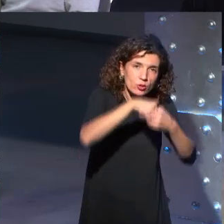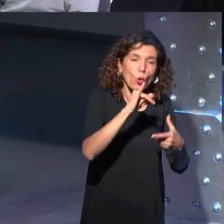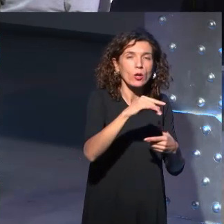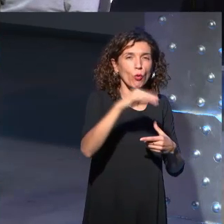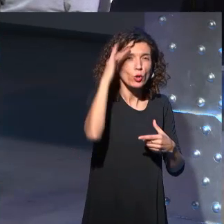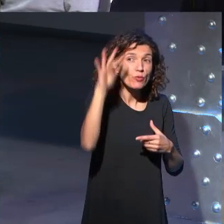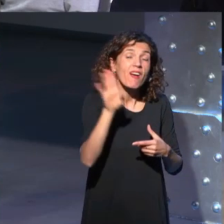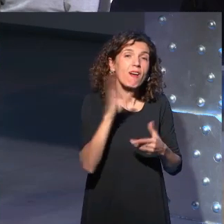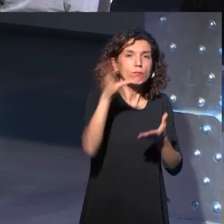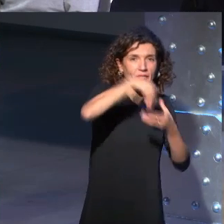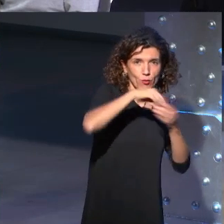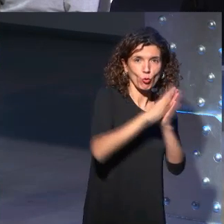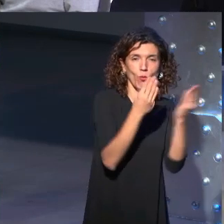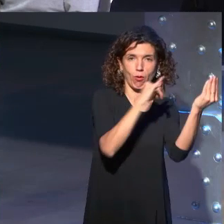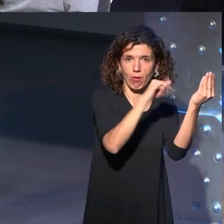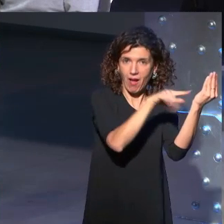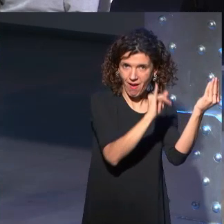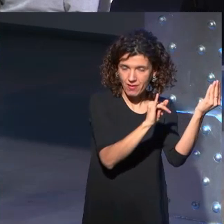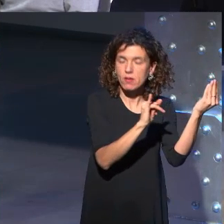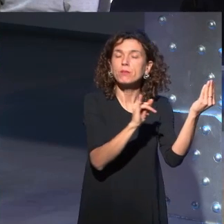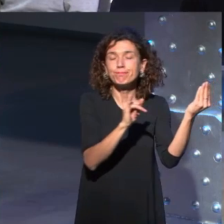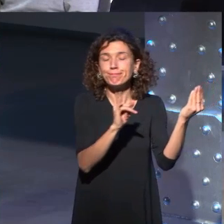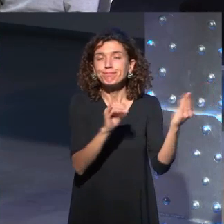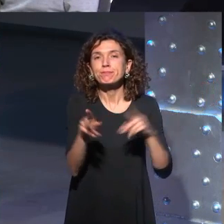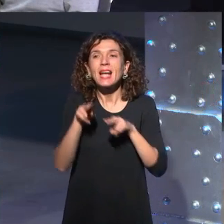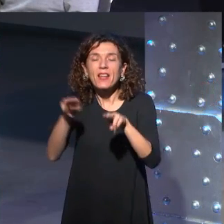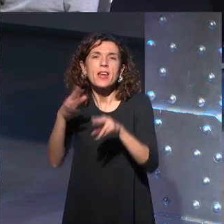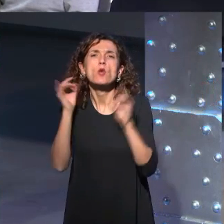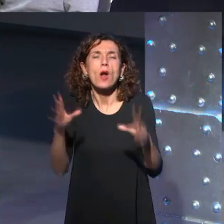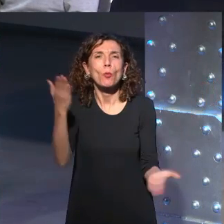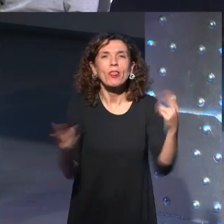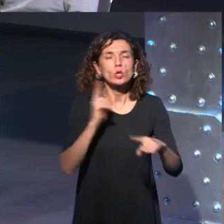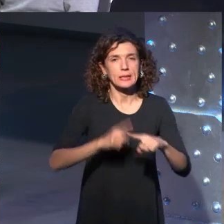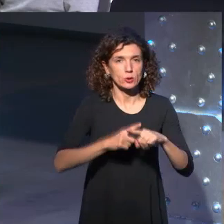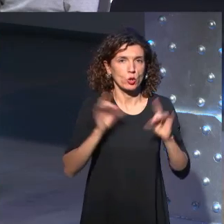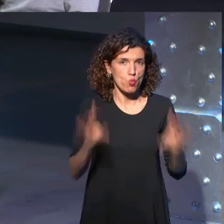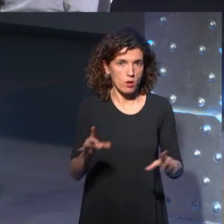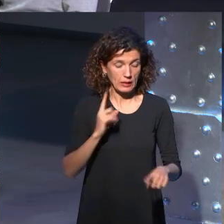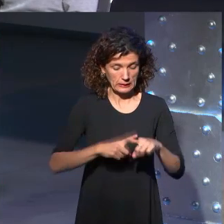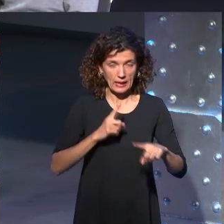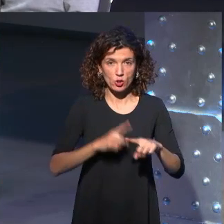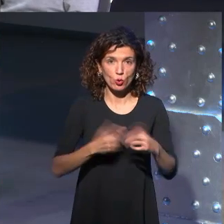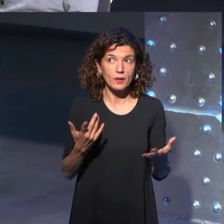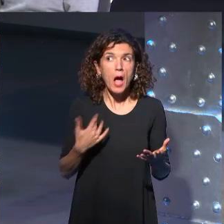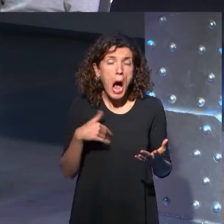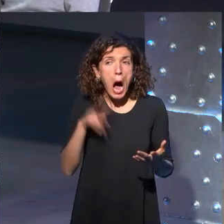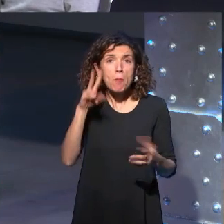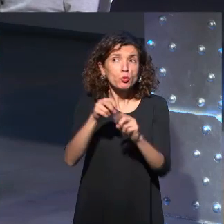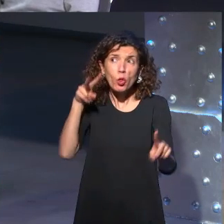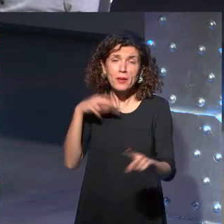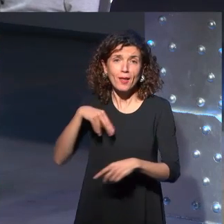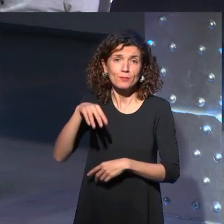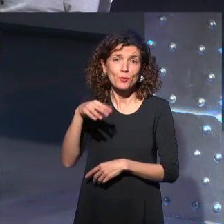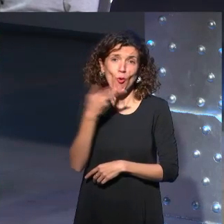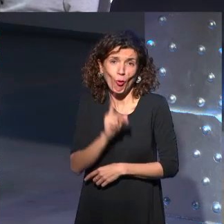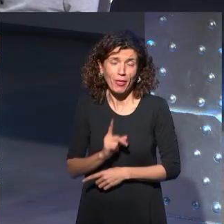¿no? Sí, yo quisiera que vieran un poquito la cacería como el sexo. Con el sexo puedo hacer el amor. No lo había mirado nunca así. ¿Puedo hacer el